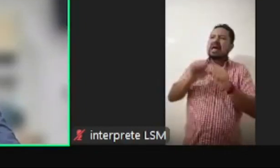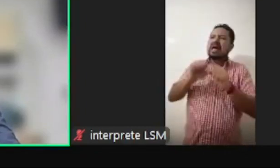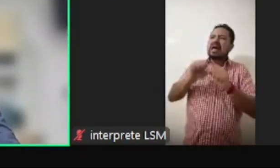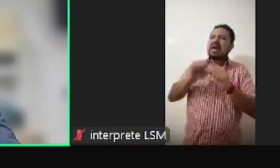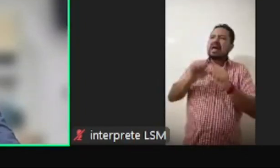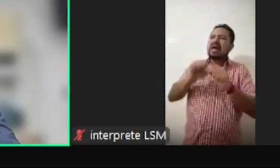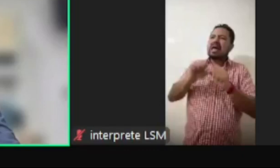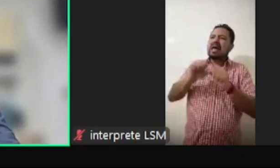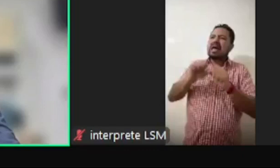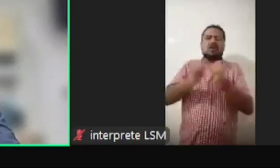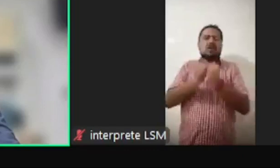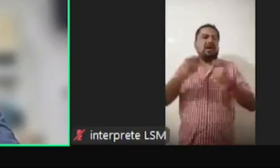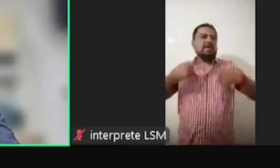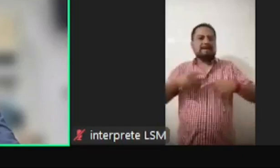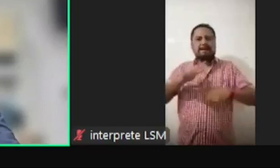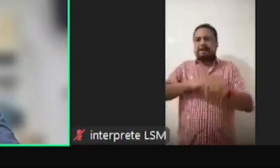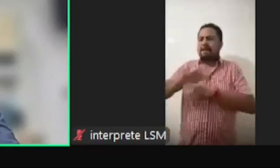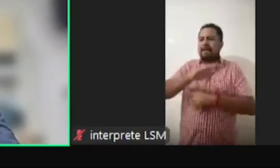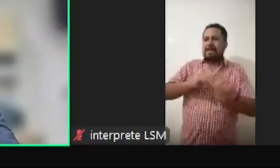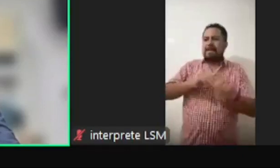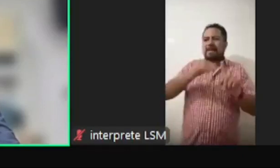de la ciudadanía